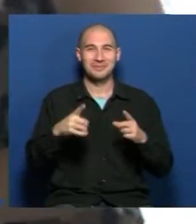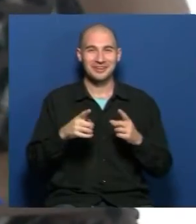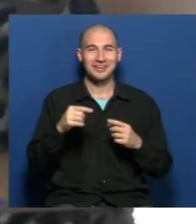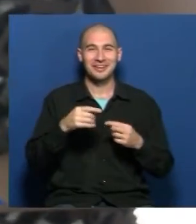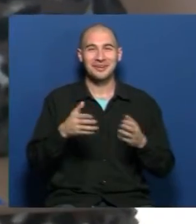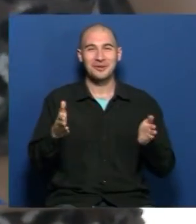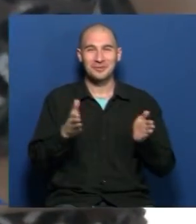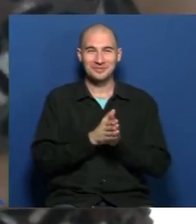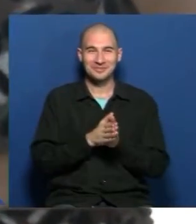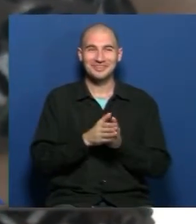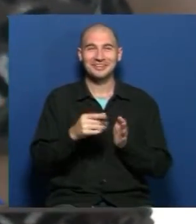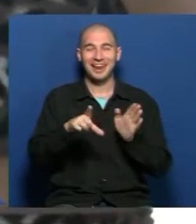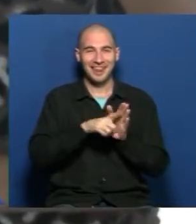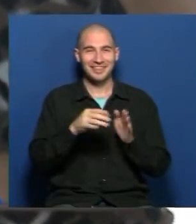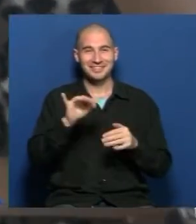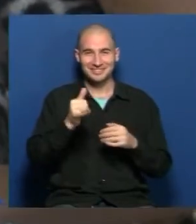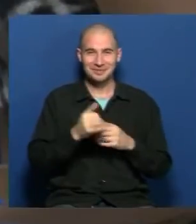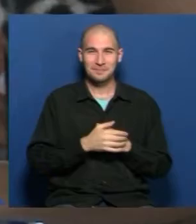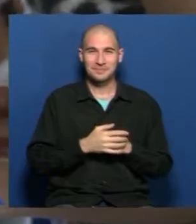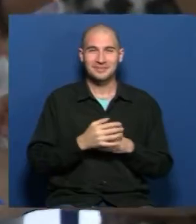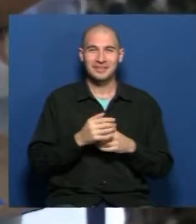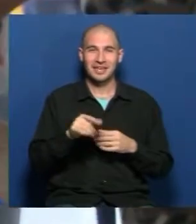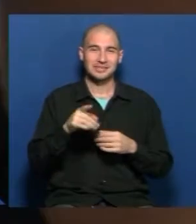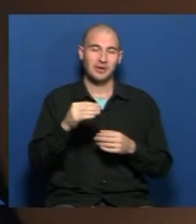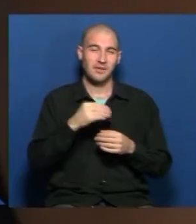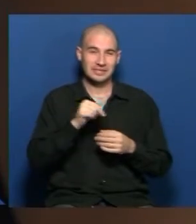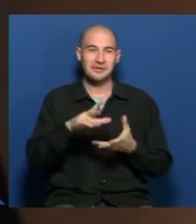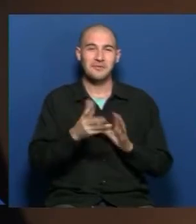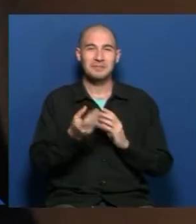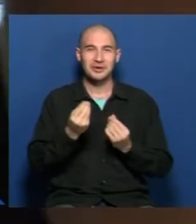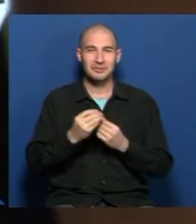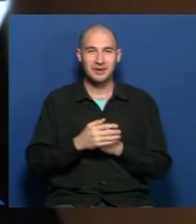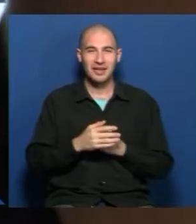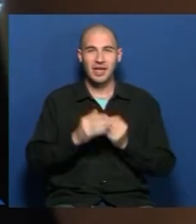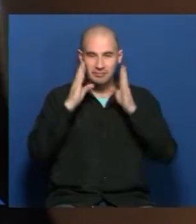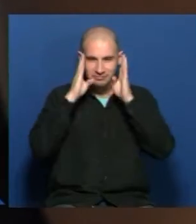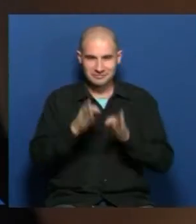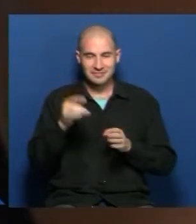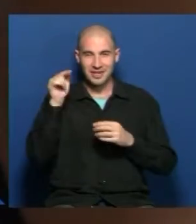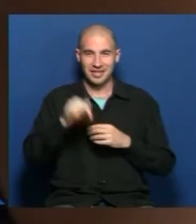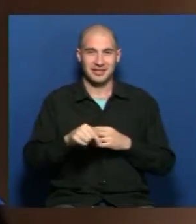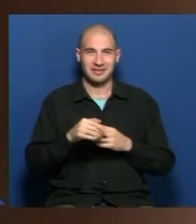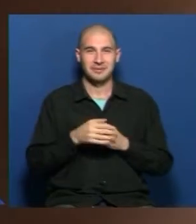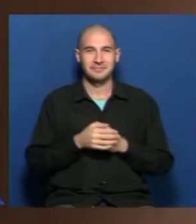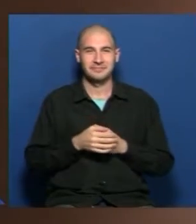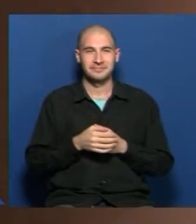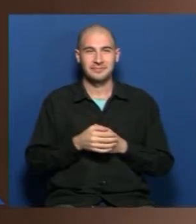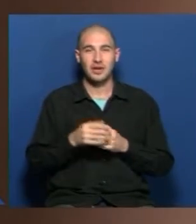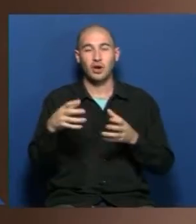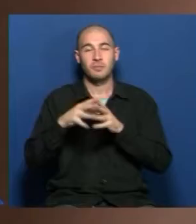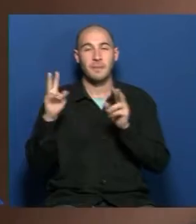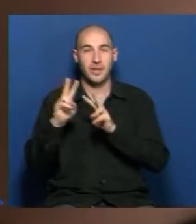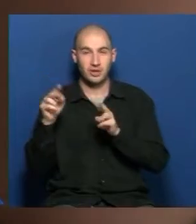debía acompañar la ley si se creía en este aspecto. Como en los ejes centrales el Frente